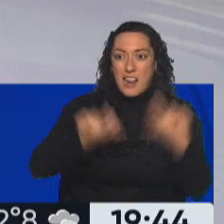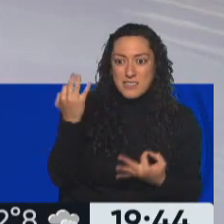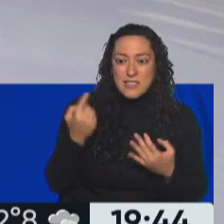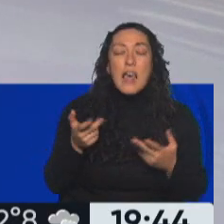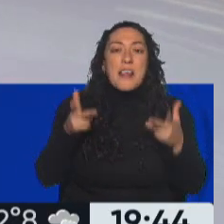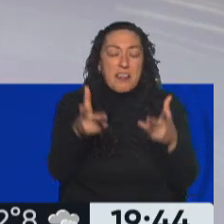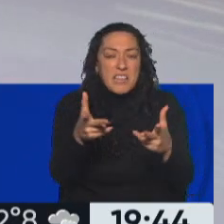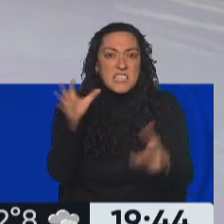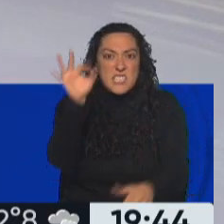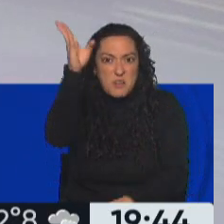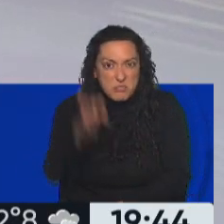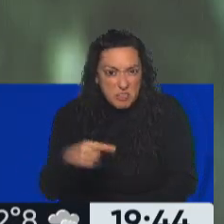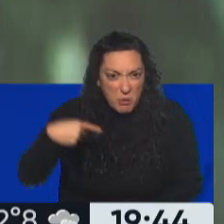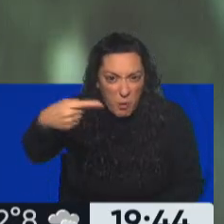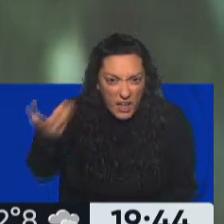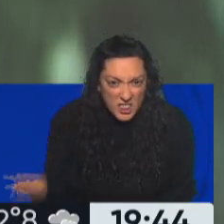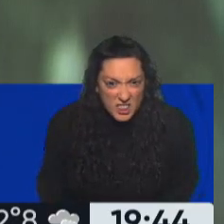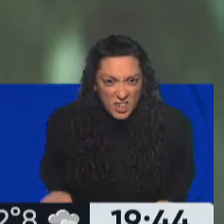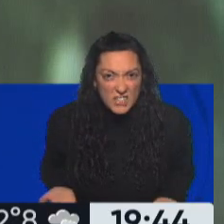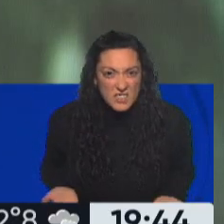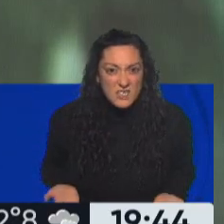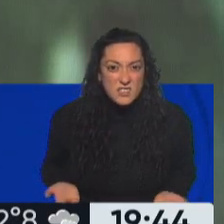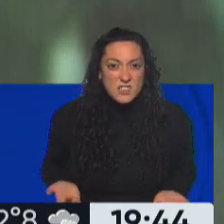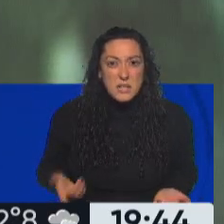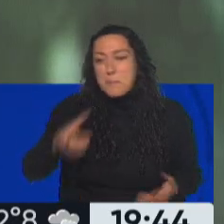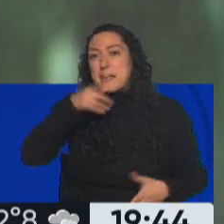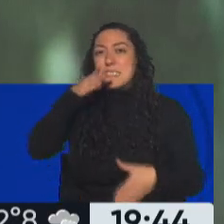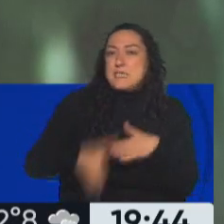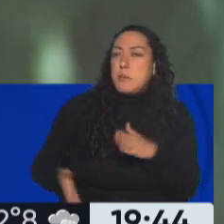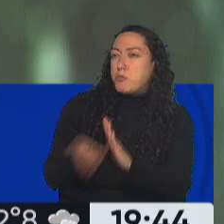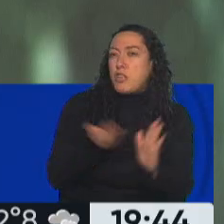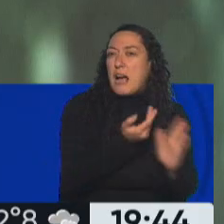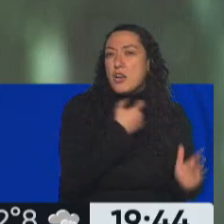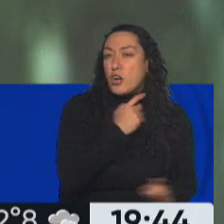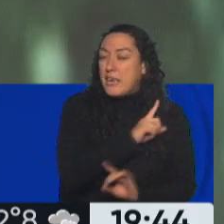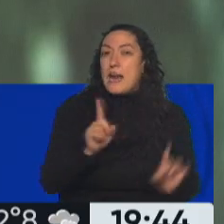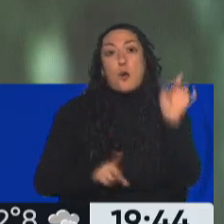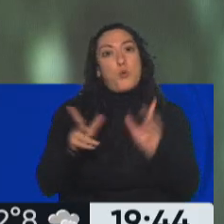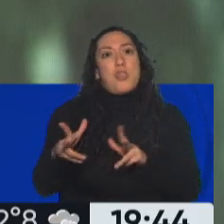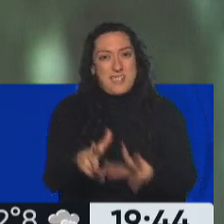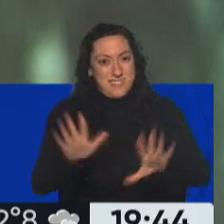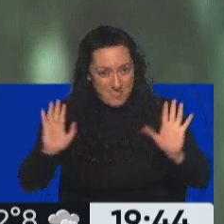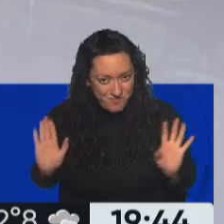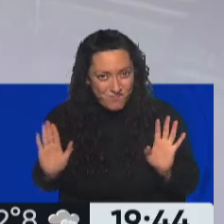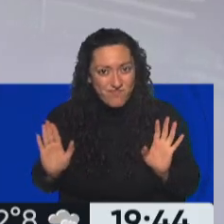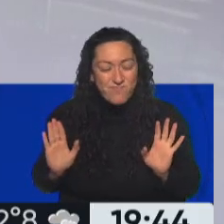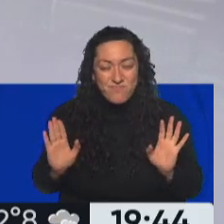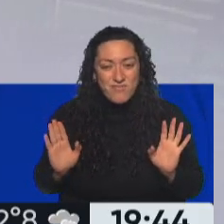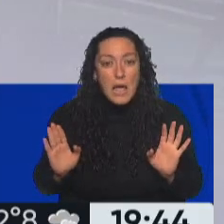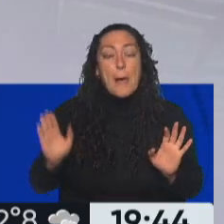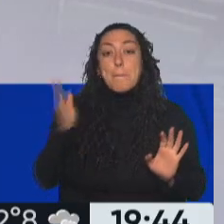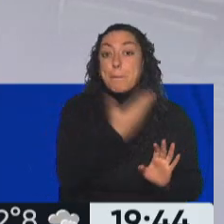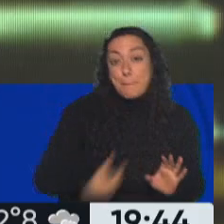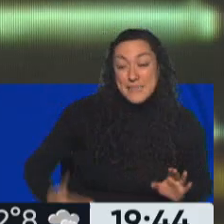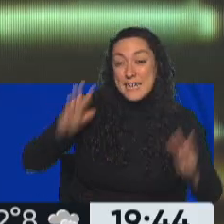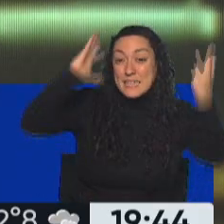inflación al 0%, ¿cuándo? Evidentemente no se quiere levantar el cepo. Esa fue una de las lecturas que se hicieron. Esa fue una de las lecturas. Lo que quiso decir el